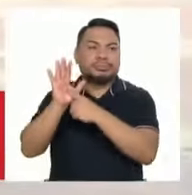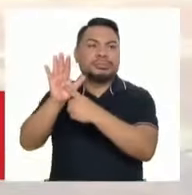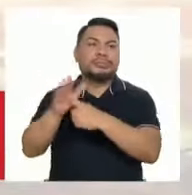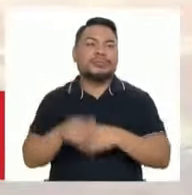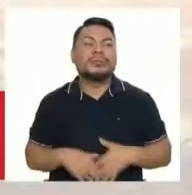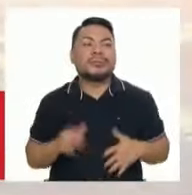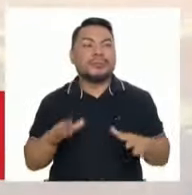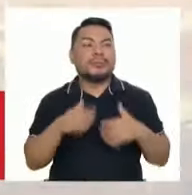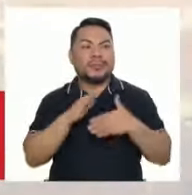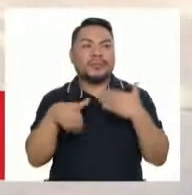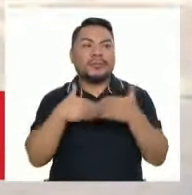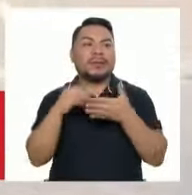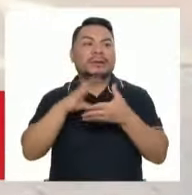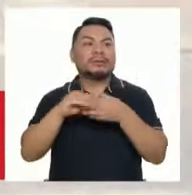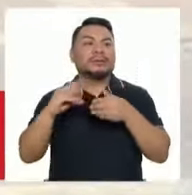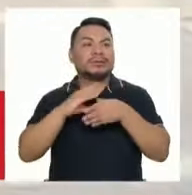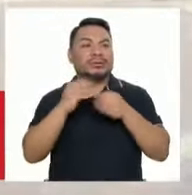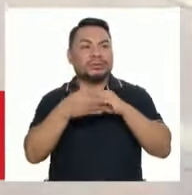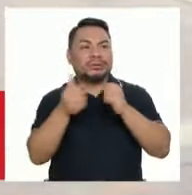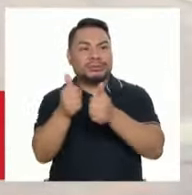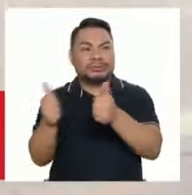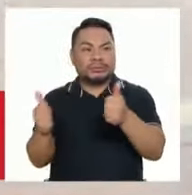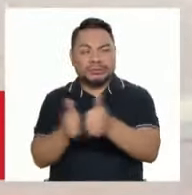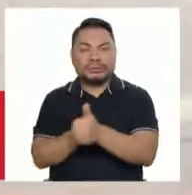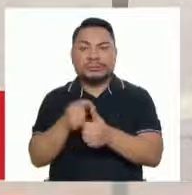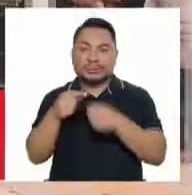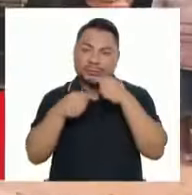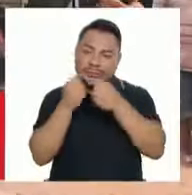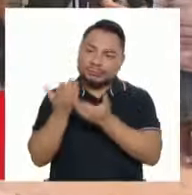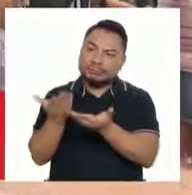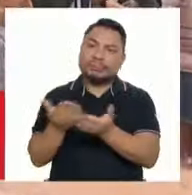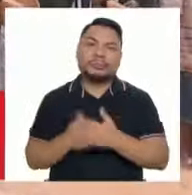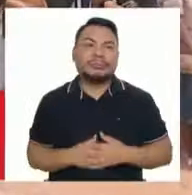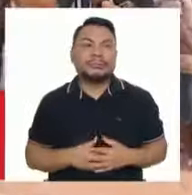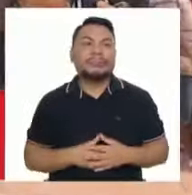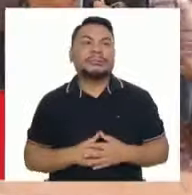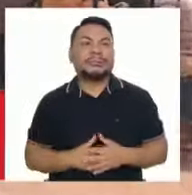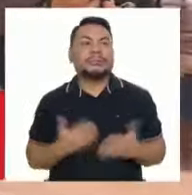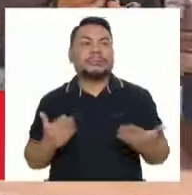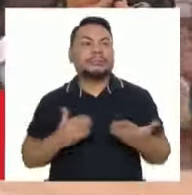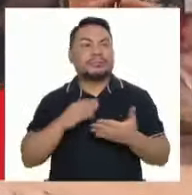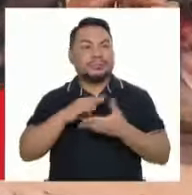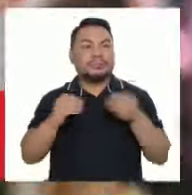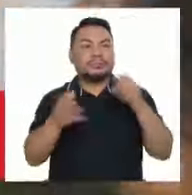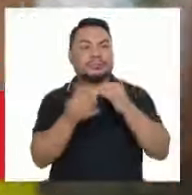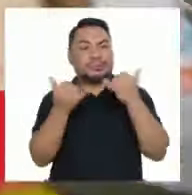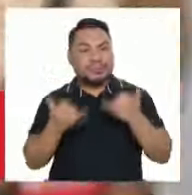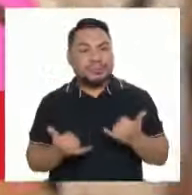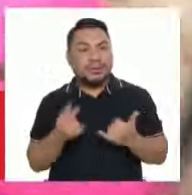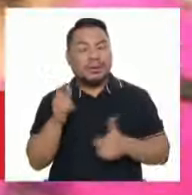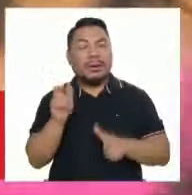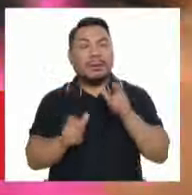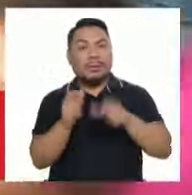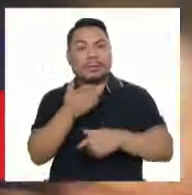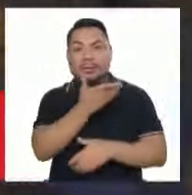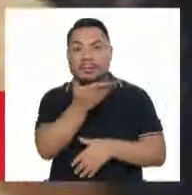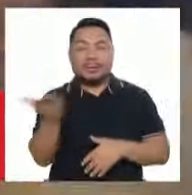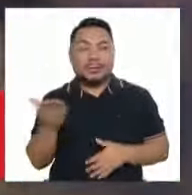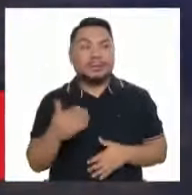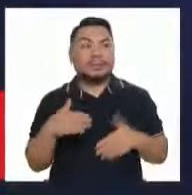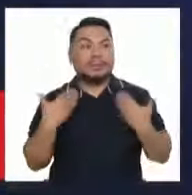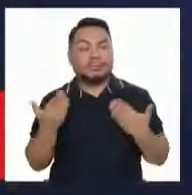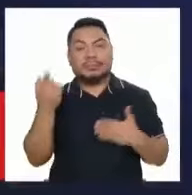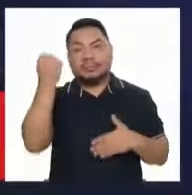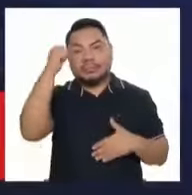de ellos pues, hay toda una historia que te envuelve, que te pueden inspirar. A través de Crónicas de Hoy, el público televidente podrá hacer